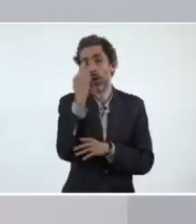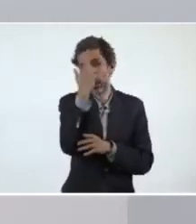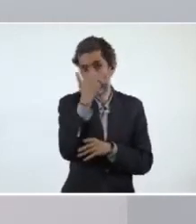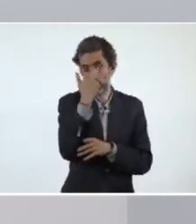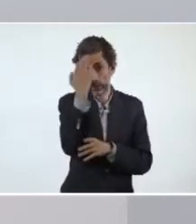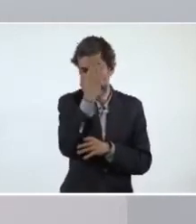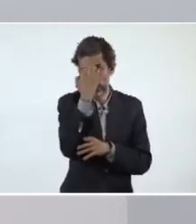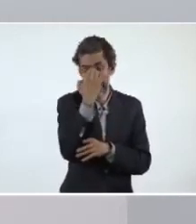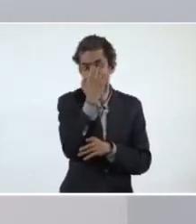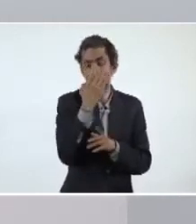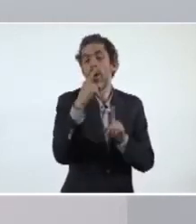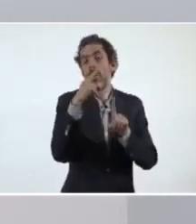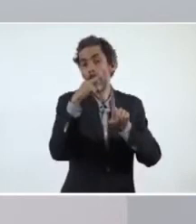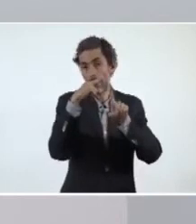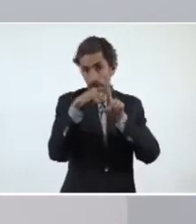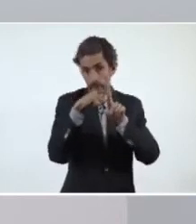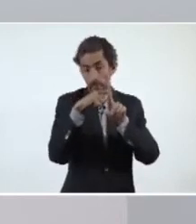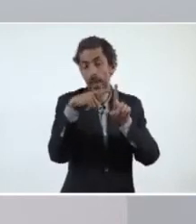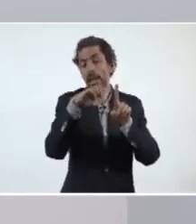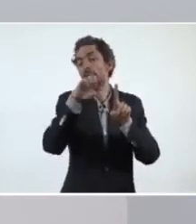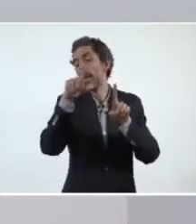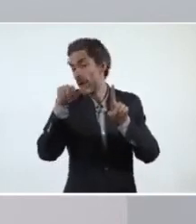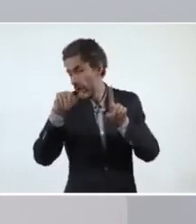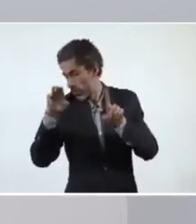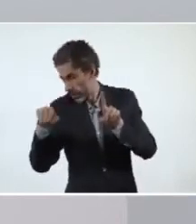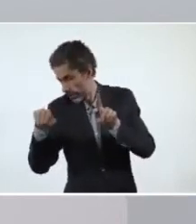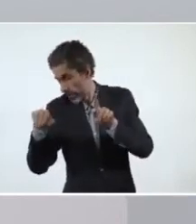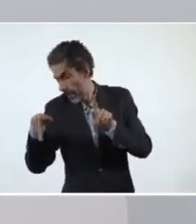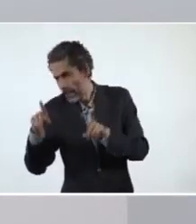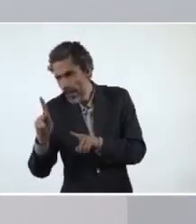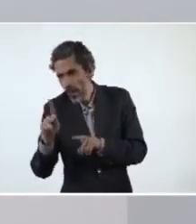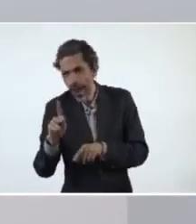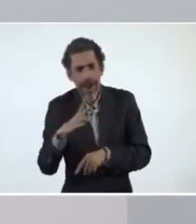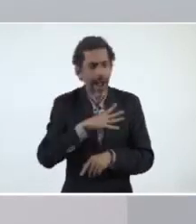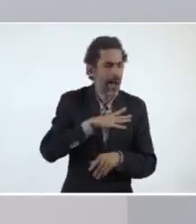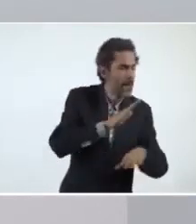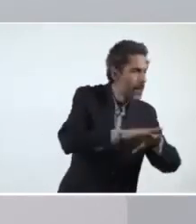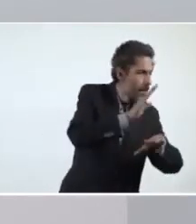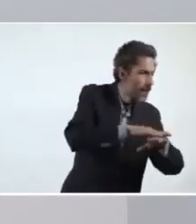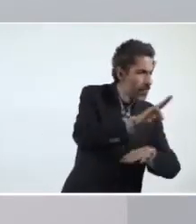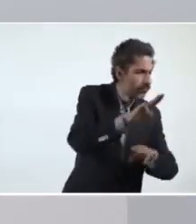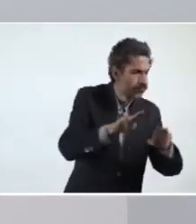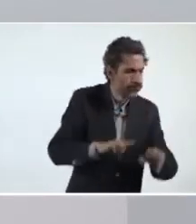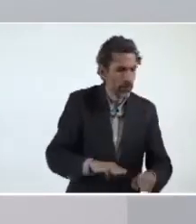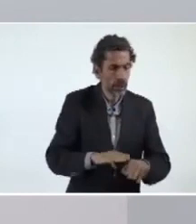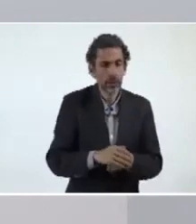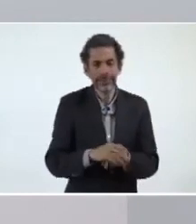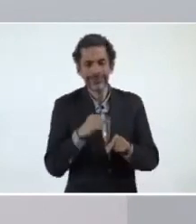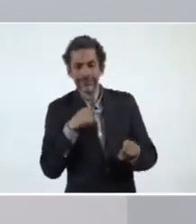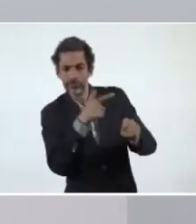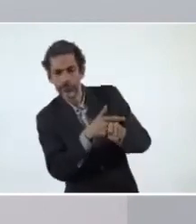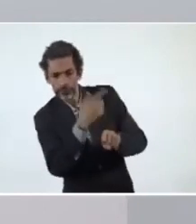de COVID, que salió positiva y que lamentablemente fallecieron. Pero hay más personas, hay más defunciones. Para poder saber si fue